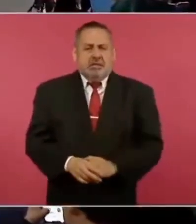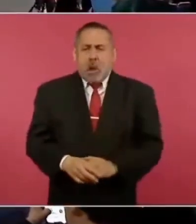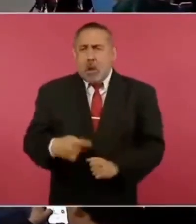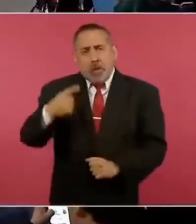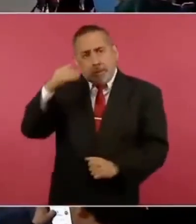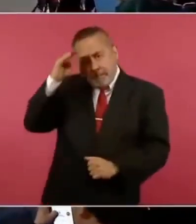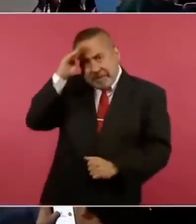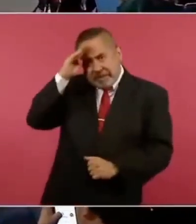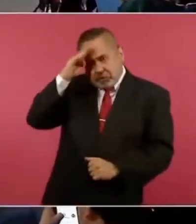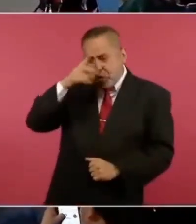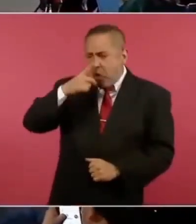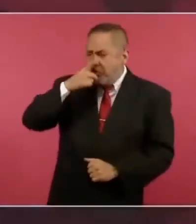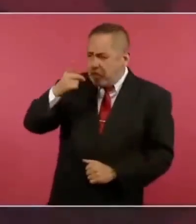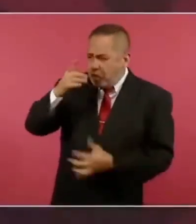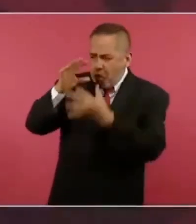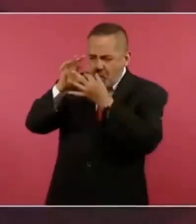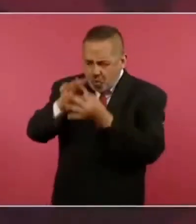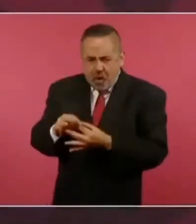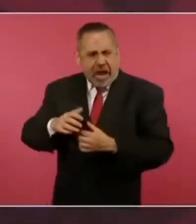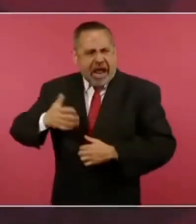Congruencia.